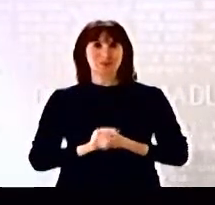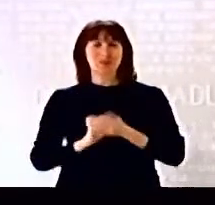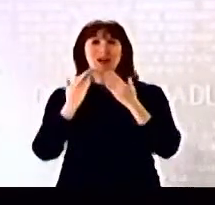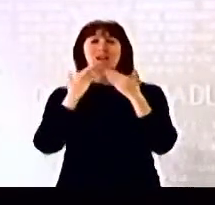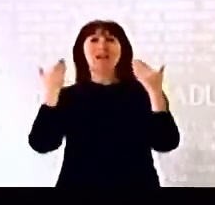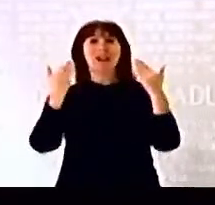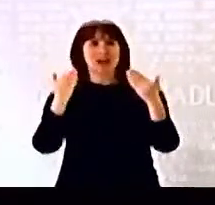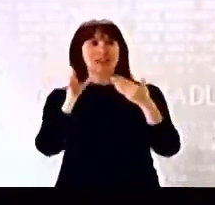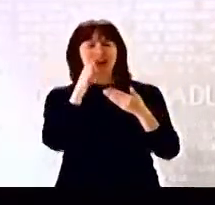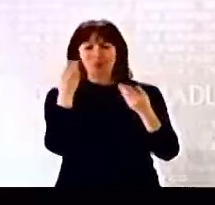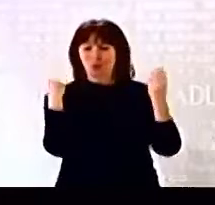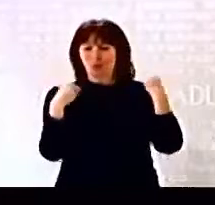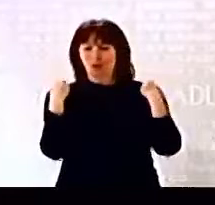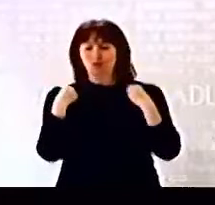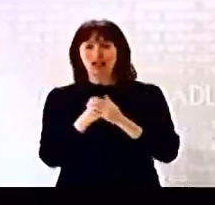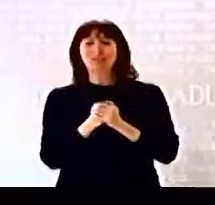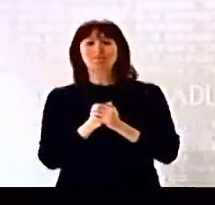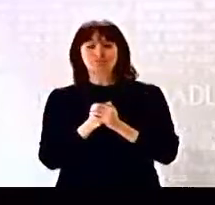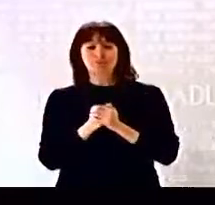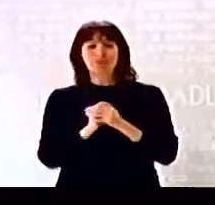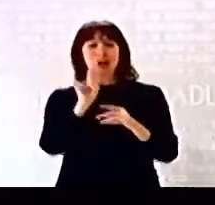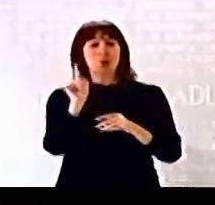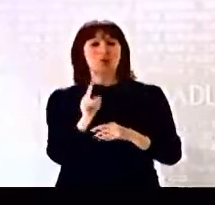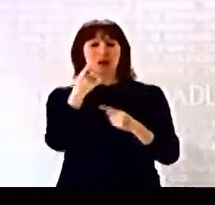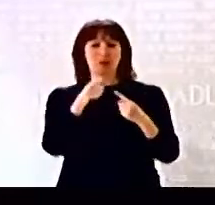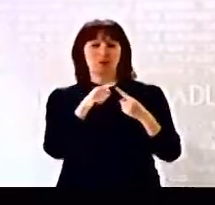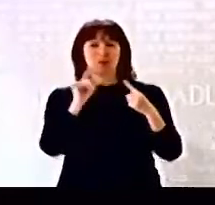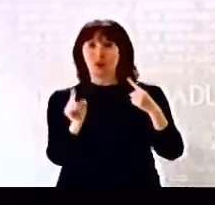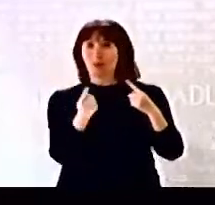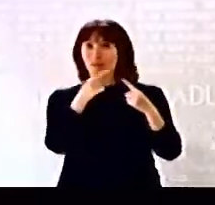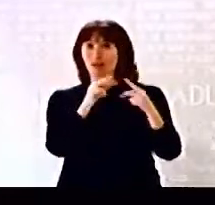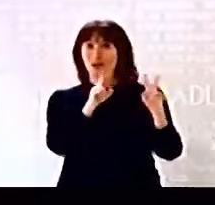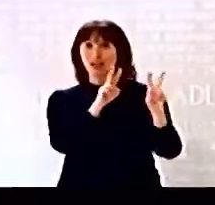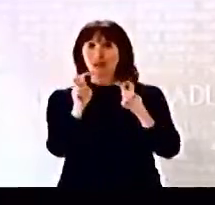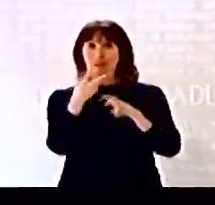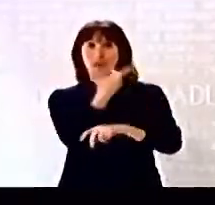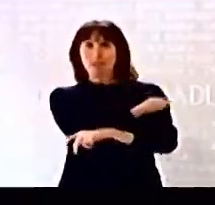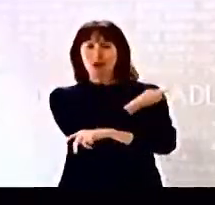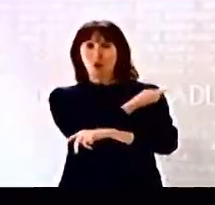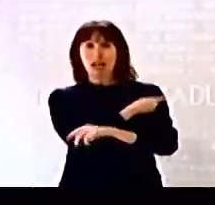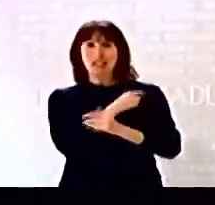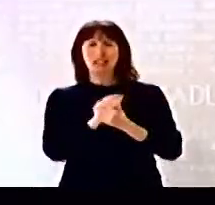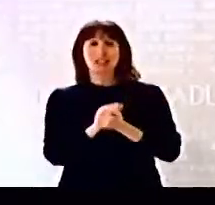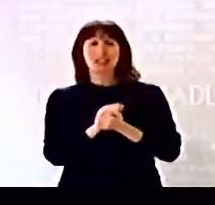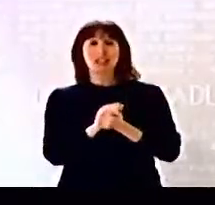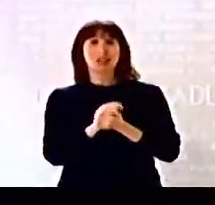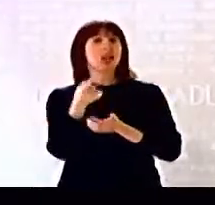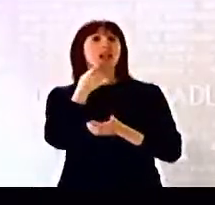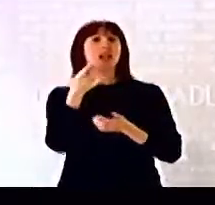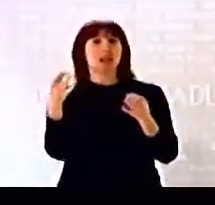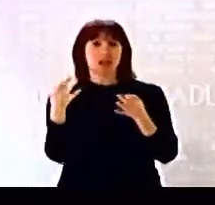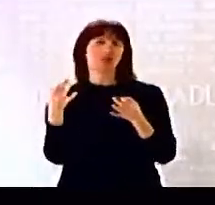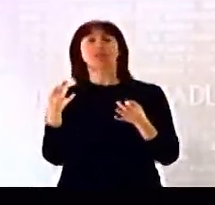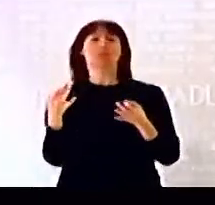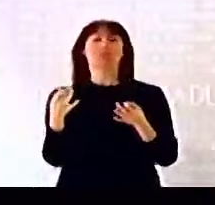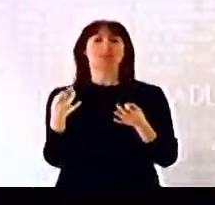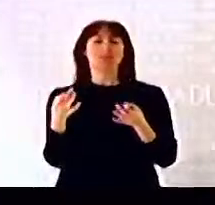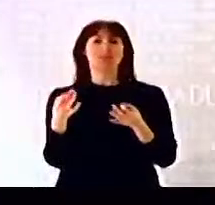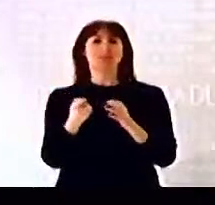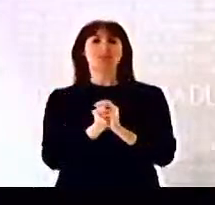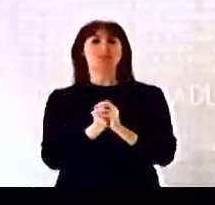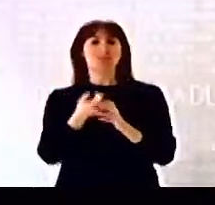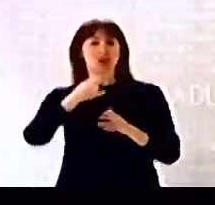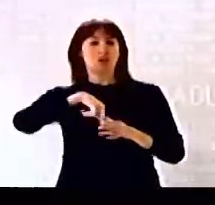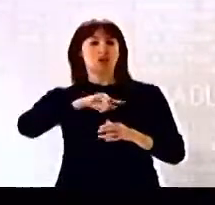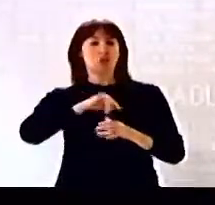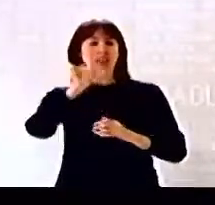Gracias, José Luis, por las preguntas. En primer lugar, con respecto a la vacunación, decirle que